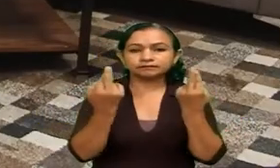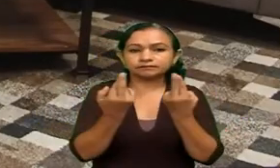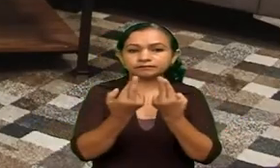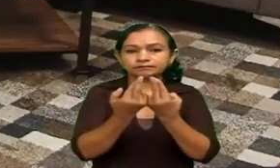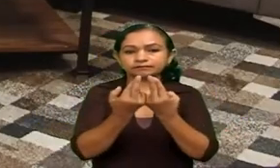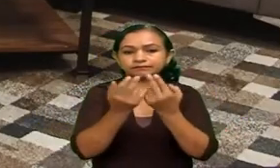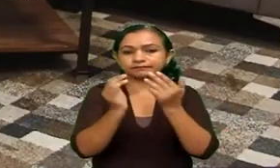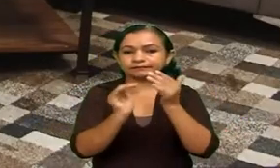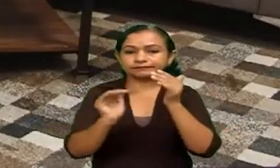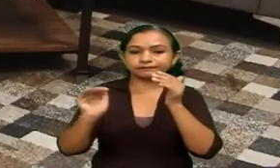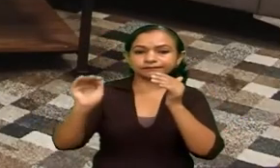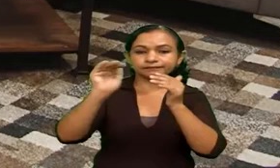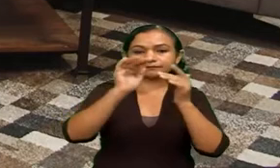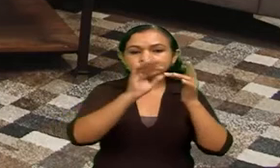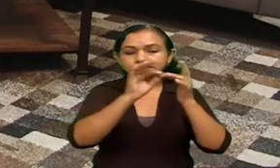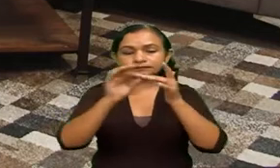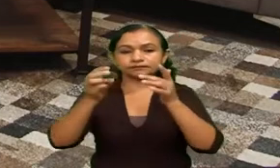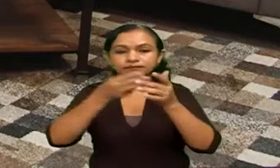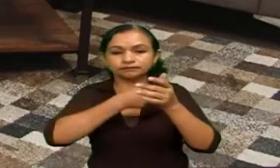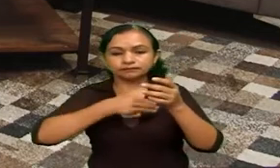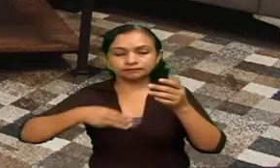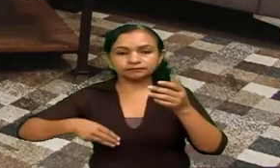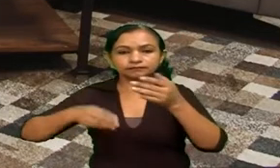alto nivel en cuanto a ministros y